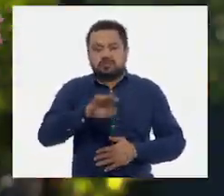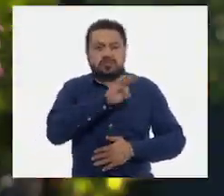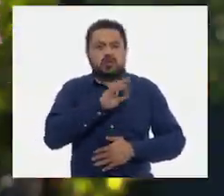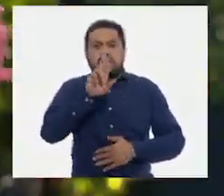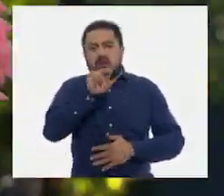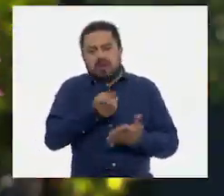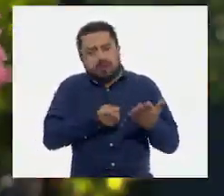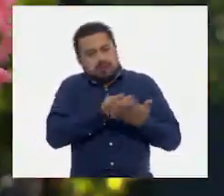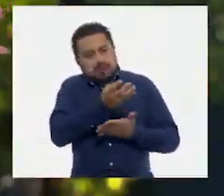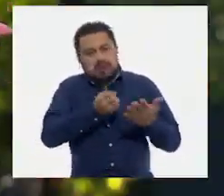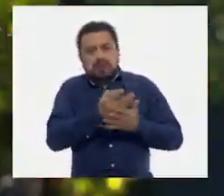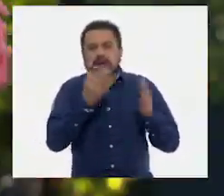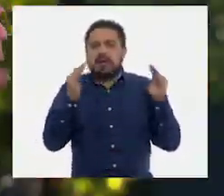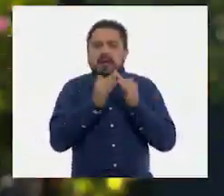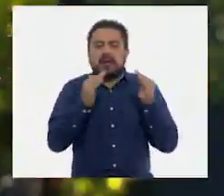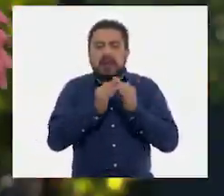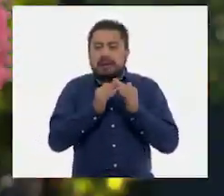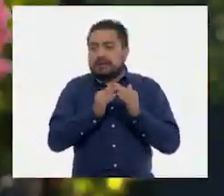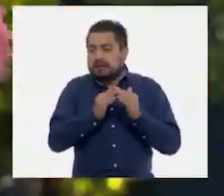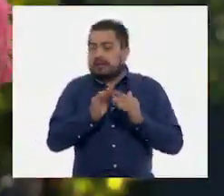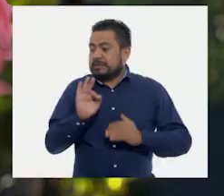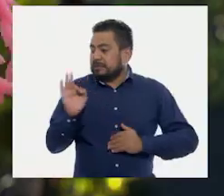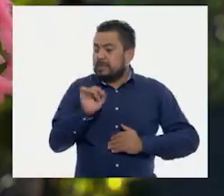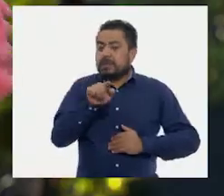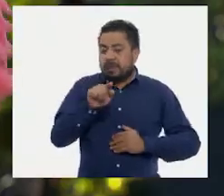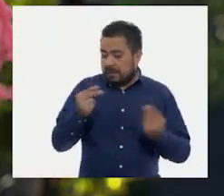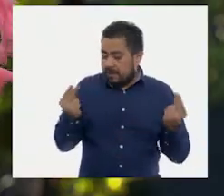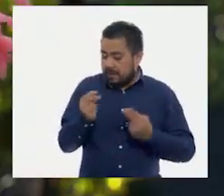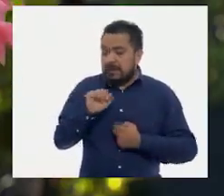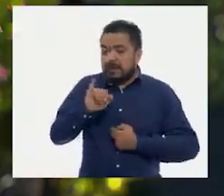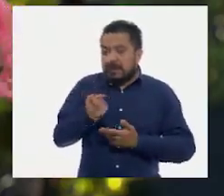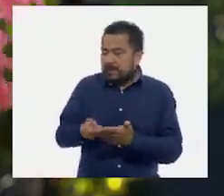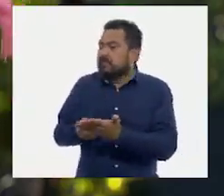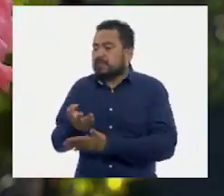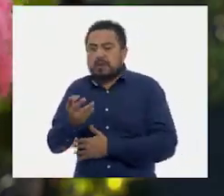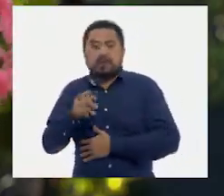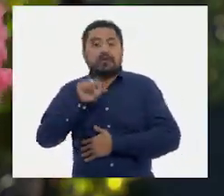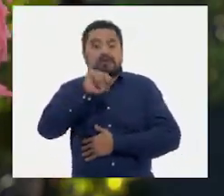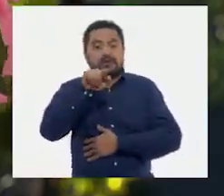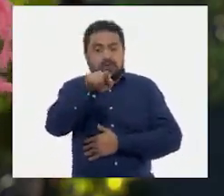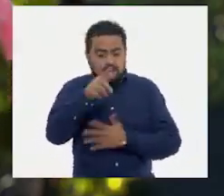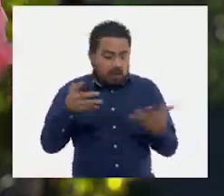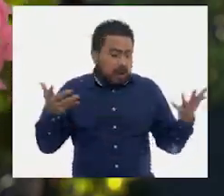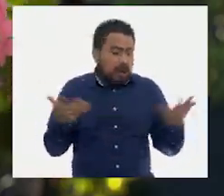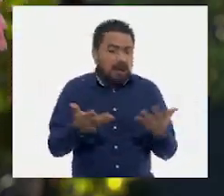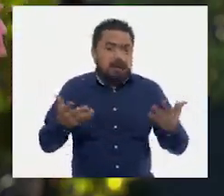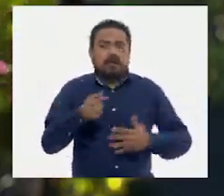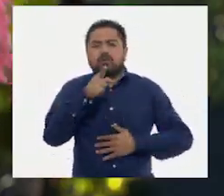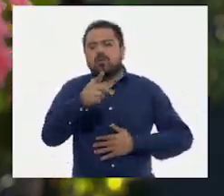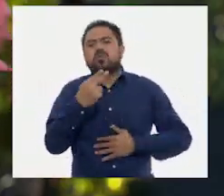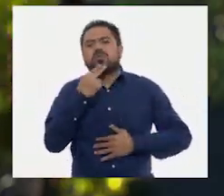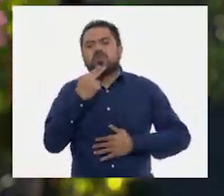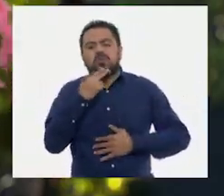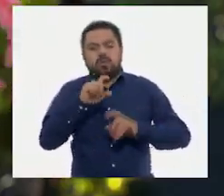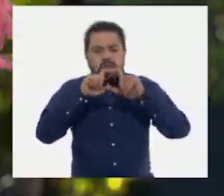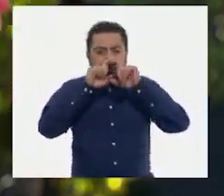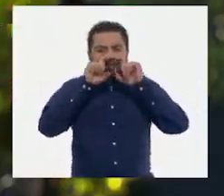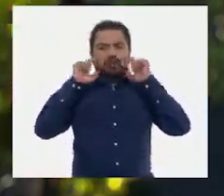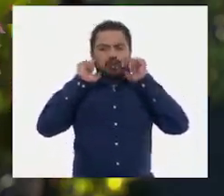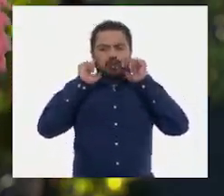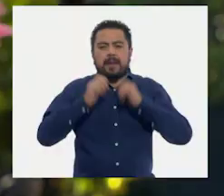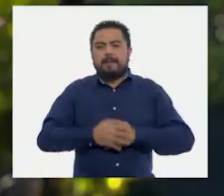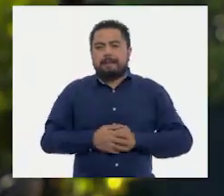no salir de casa a menos que sea muy necesario. Y si lo haces, utiliza el